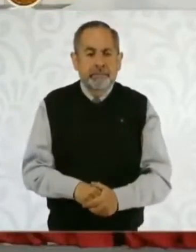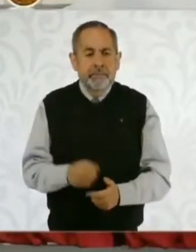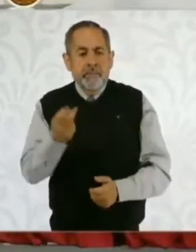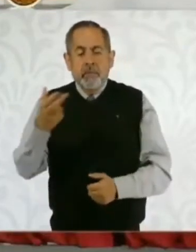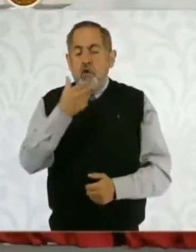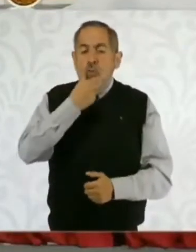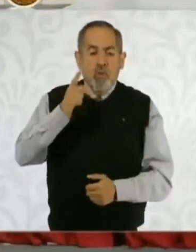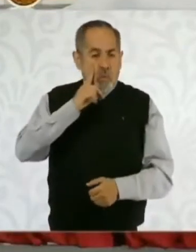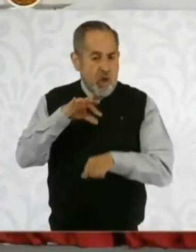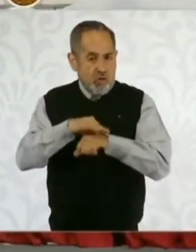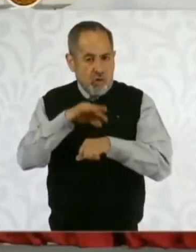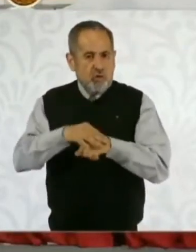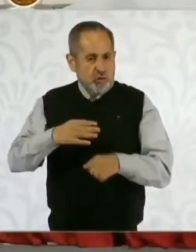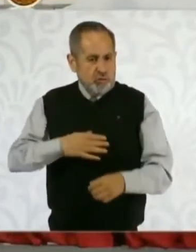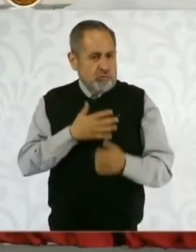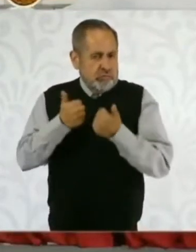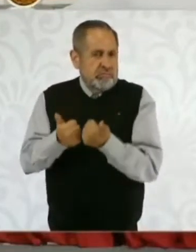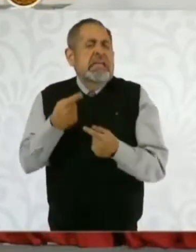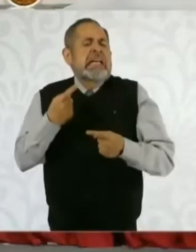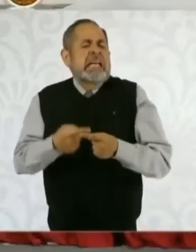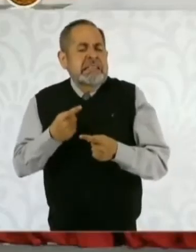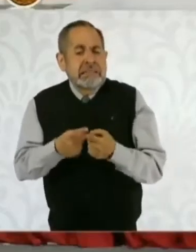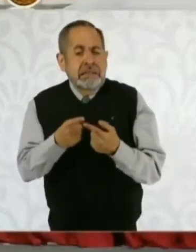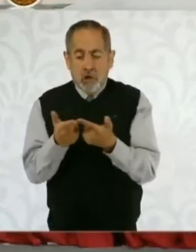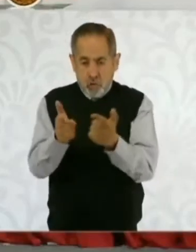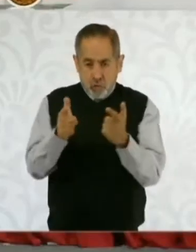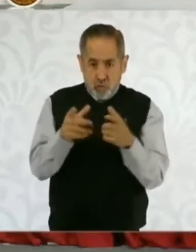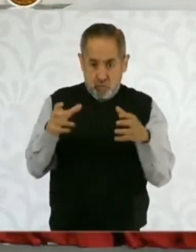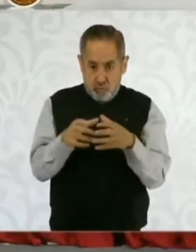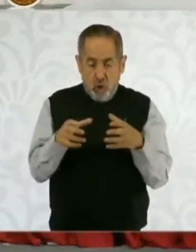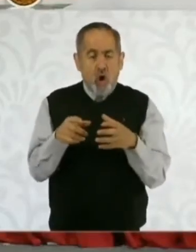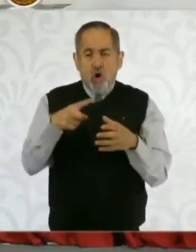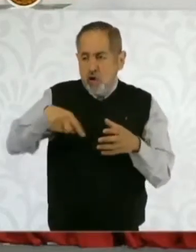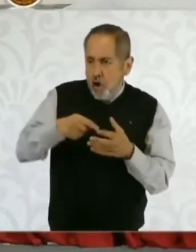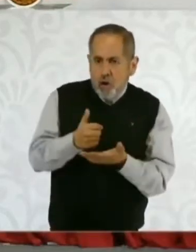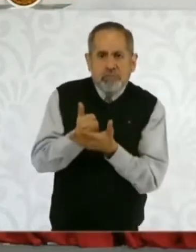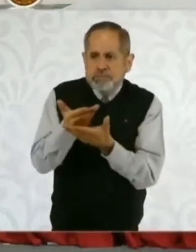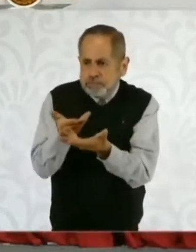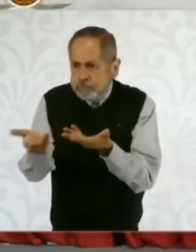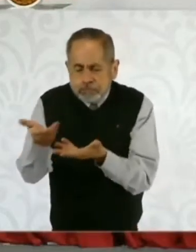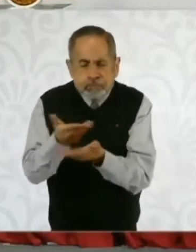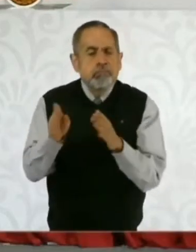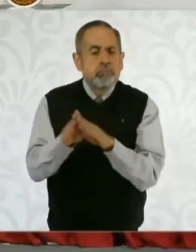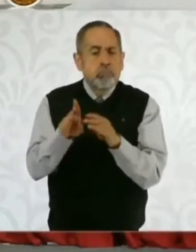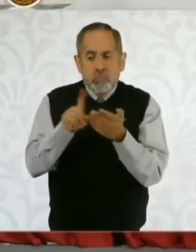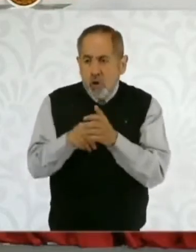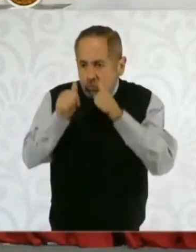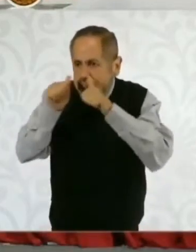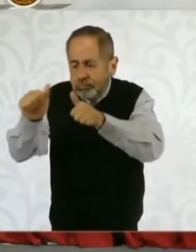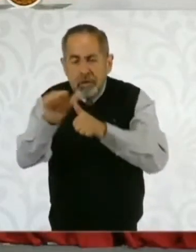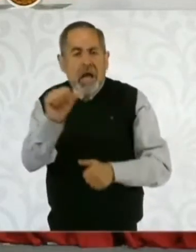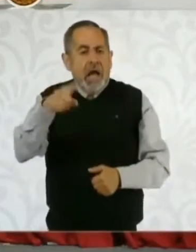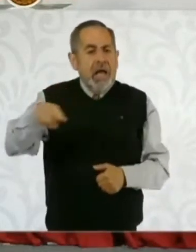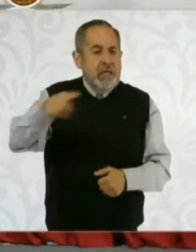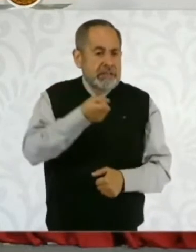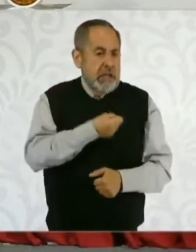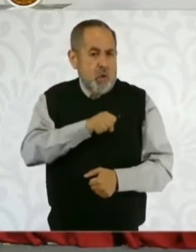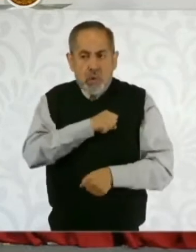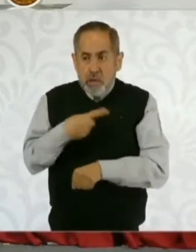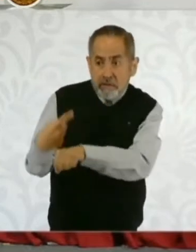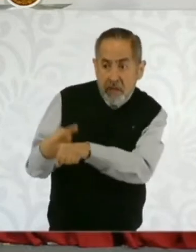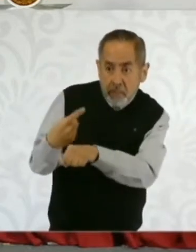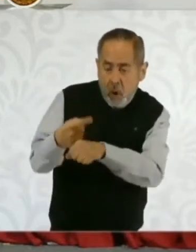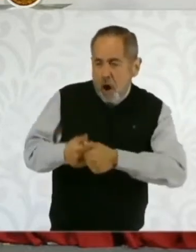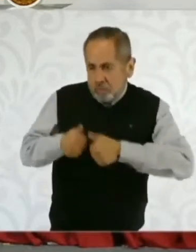Médicas y Médicos del Bienestar será un grupo de trabajo colectivo, colaborativo, que atienda la salud de las personas que más lo